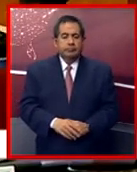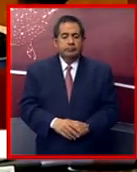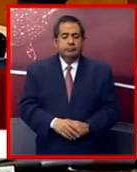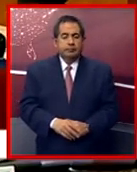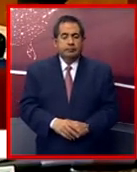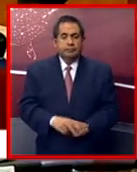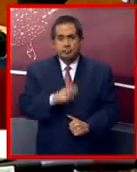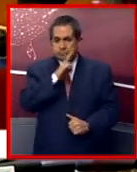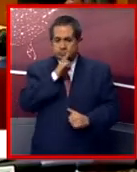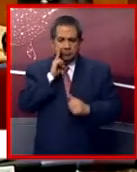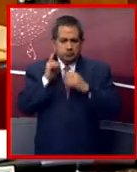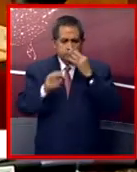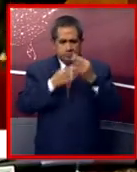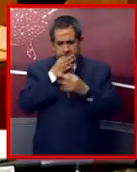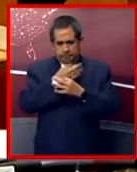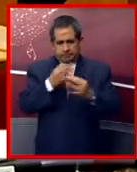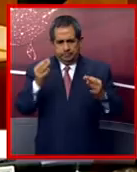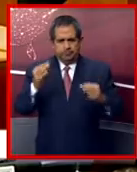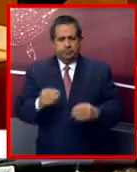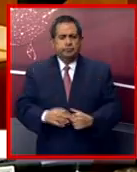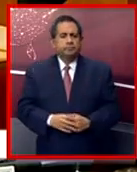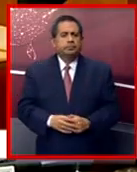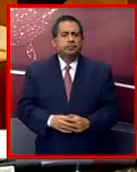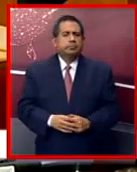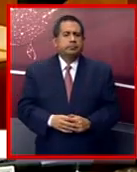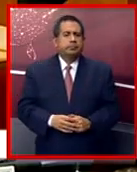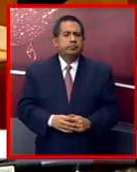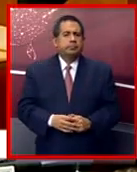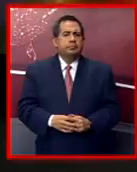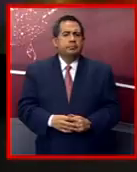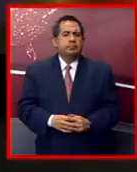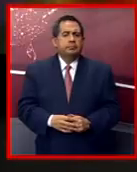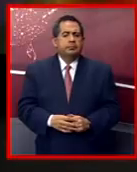Para Noticias del Congreso, Adrián Aguilar Torres.